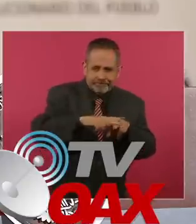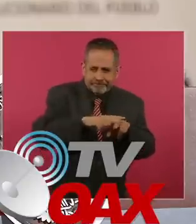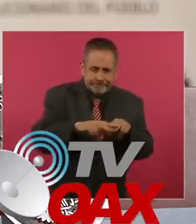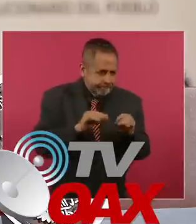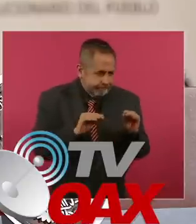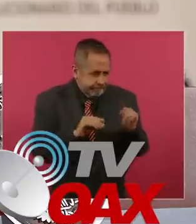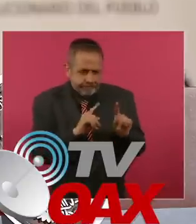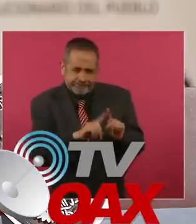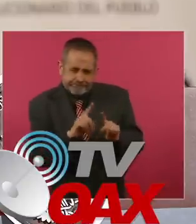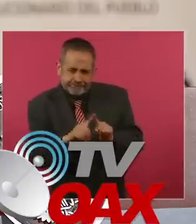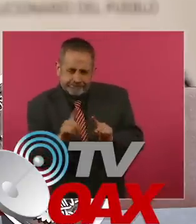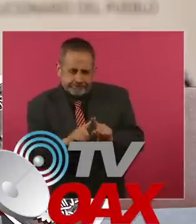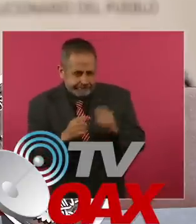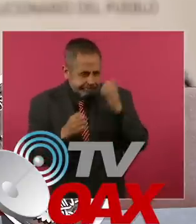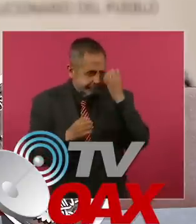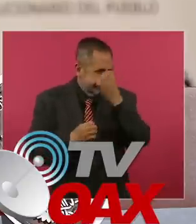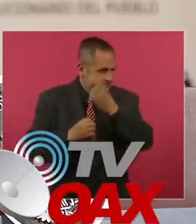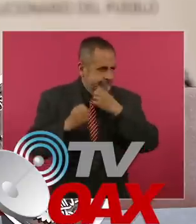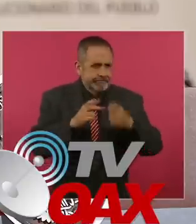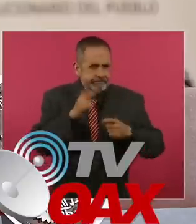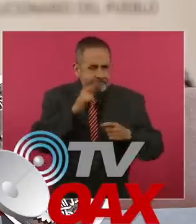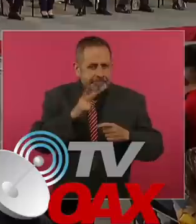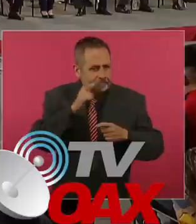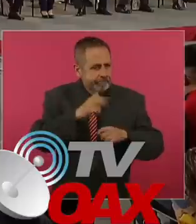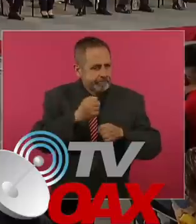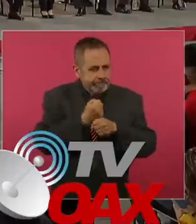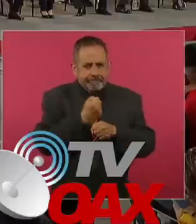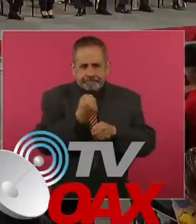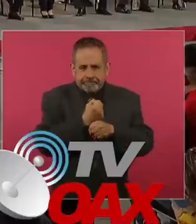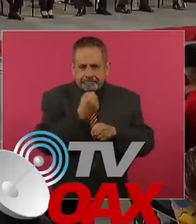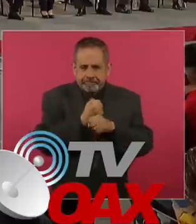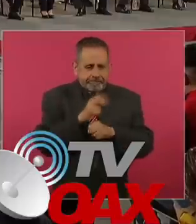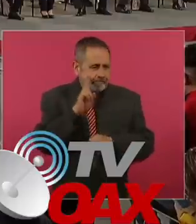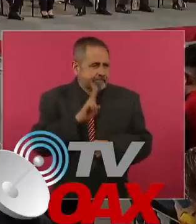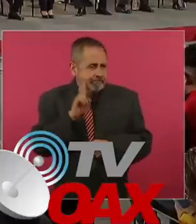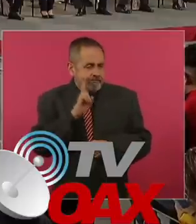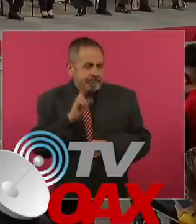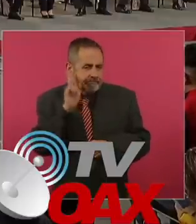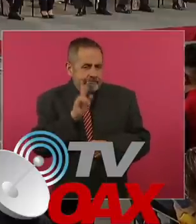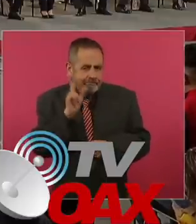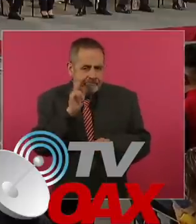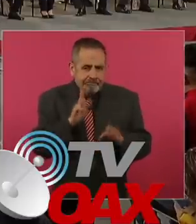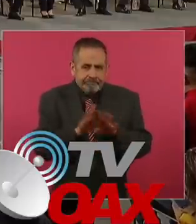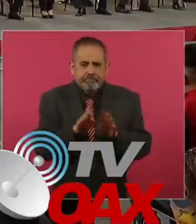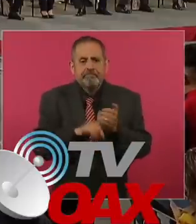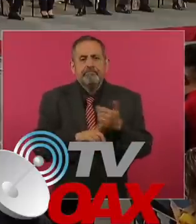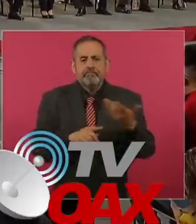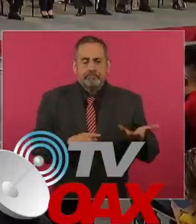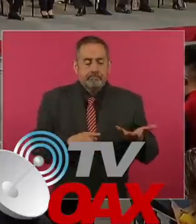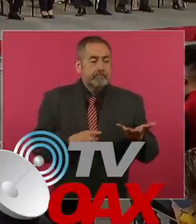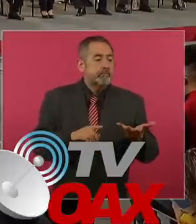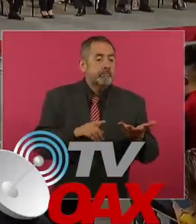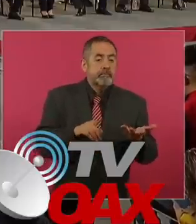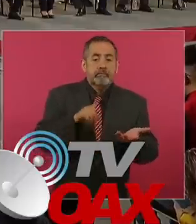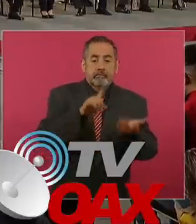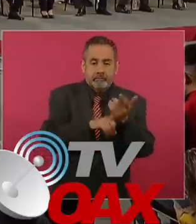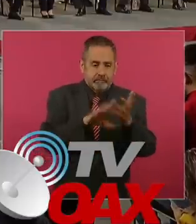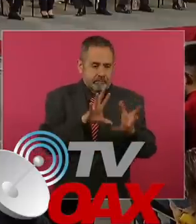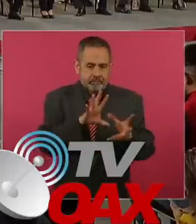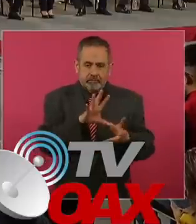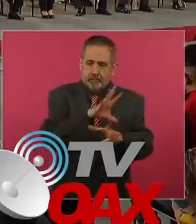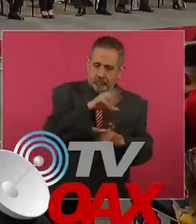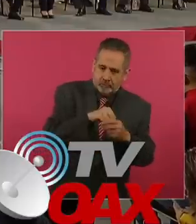otros instrumentos que conforman el proyecto. Y actualmente estamos en proceso de pruebas integradas, es